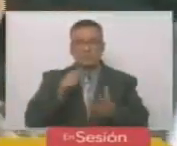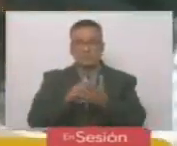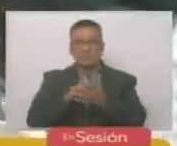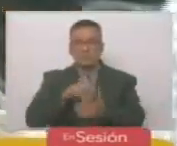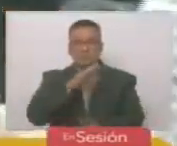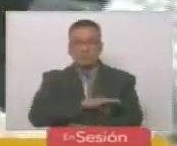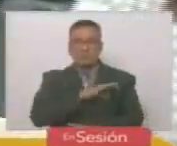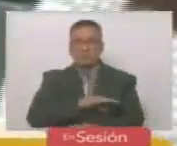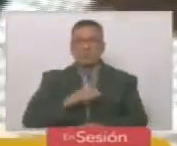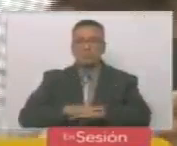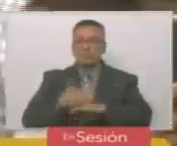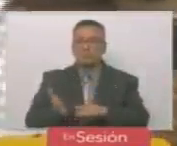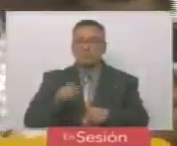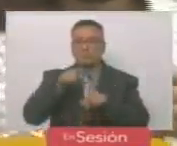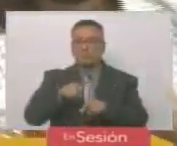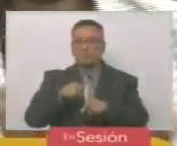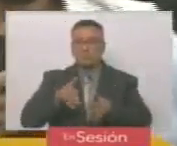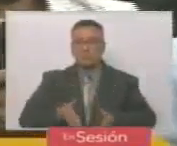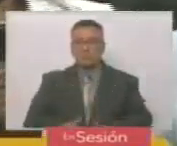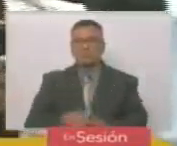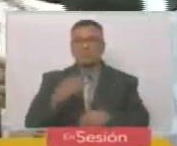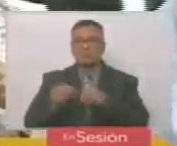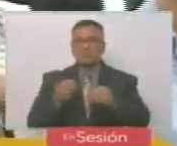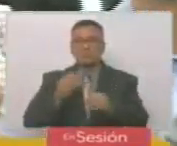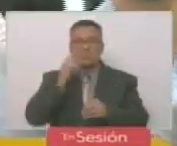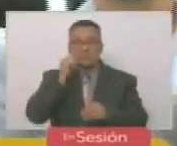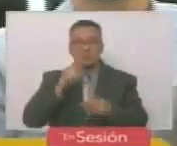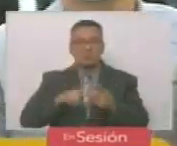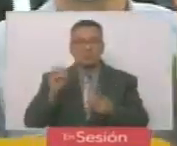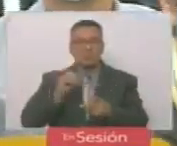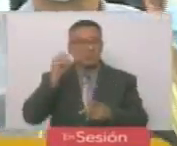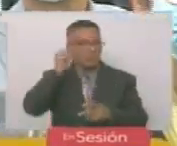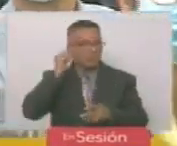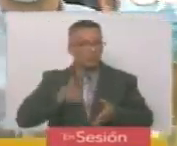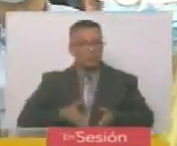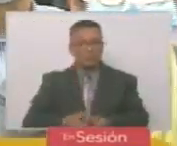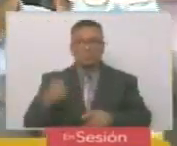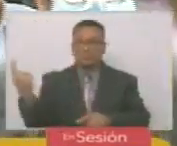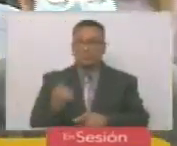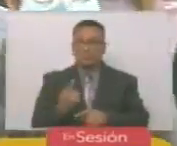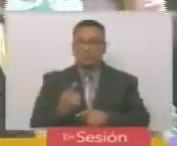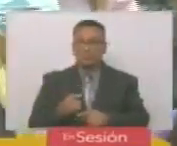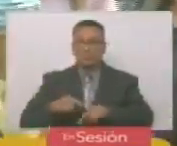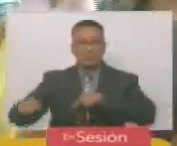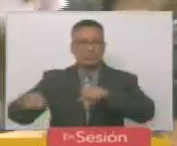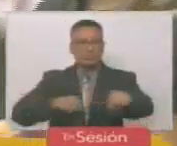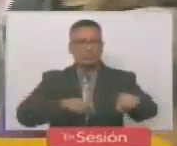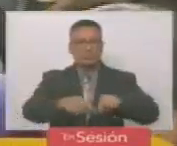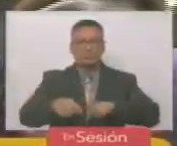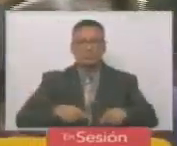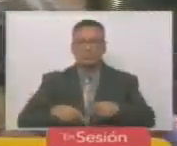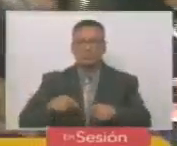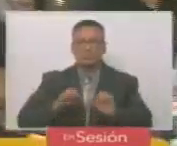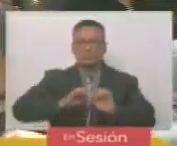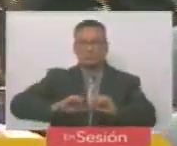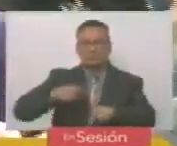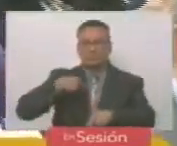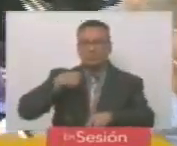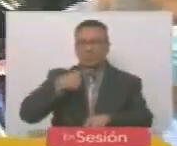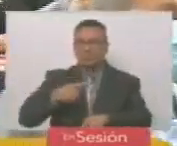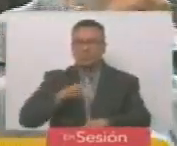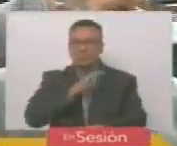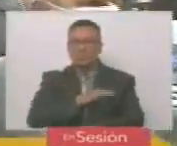sociedad, porque si ese niño o esa niña que está llegando, llegó de ruleteo y el desprecio. ¿Qué